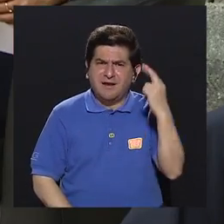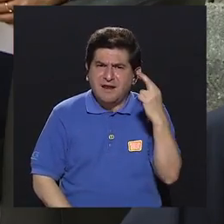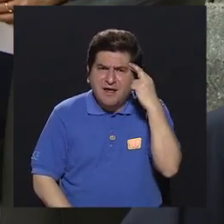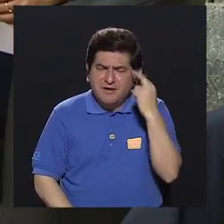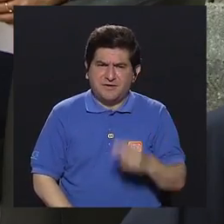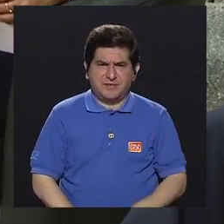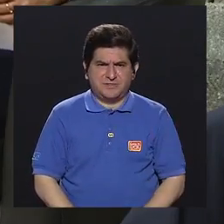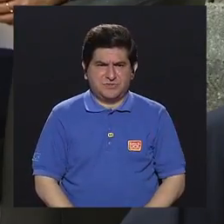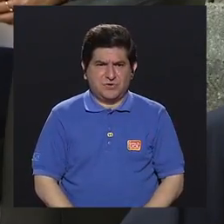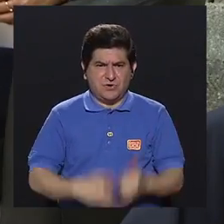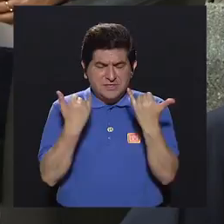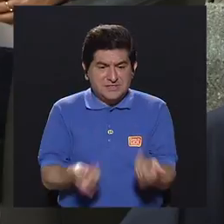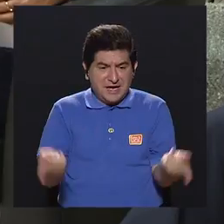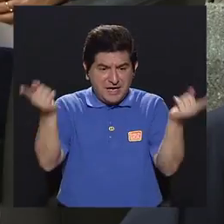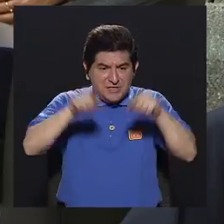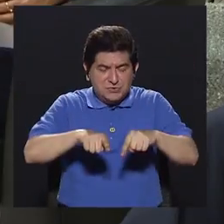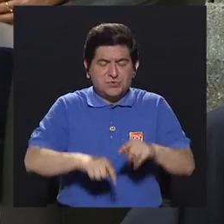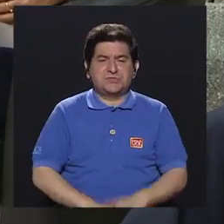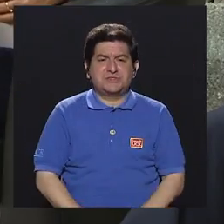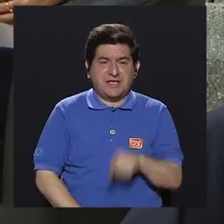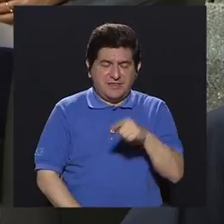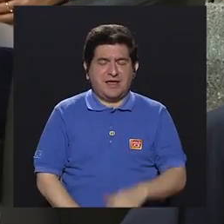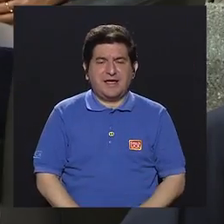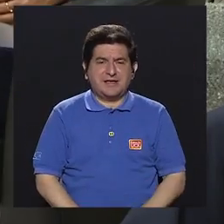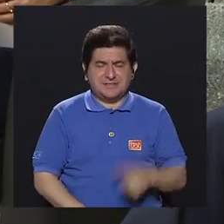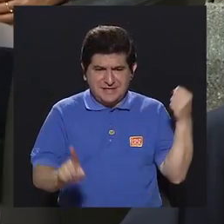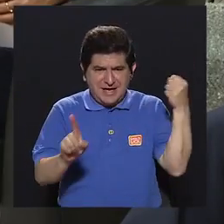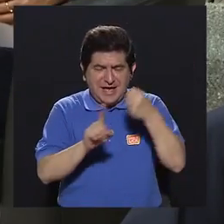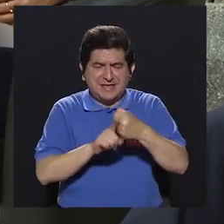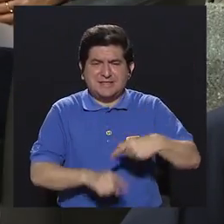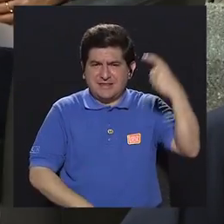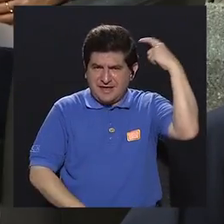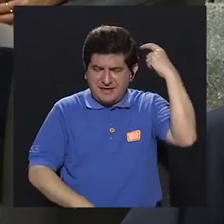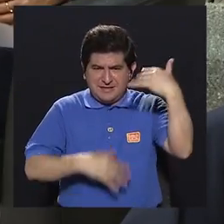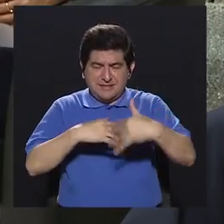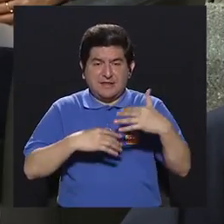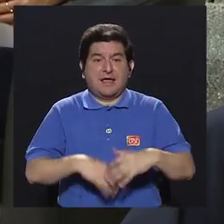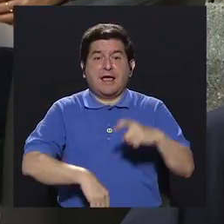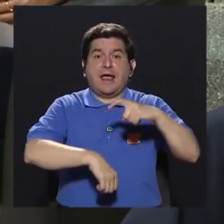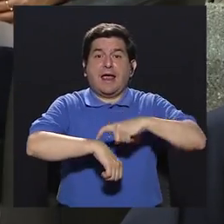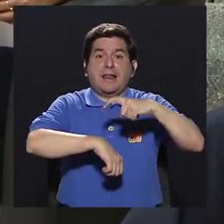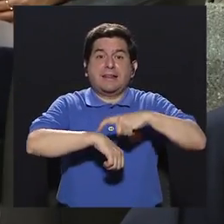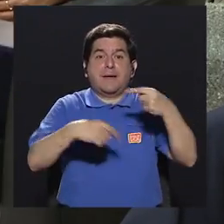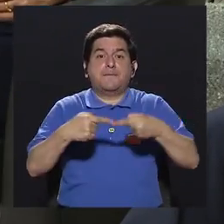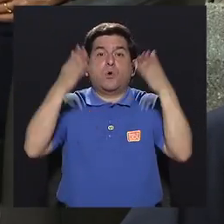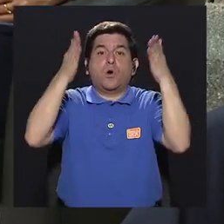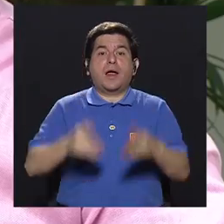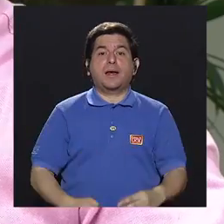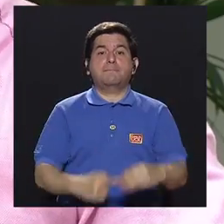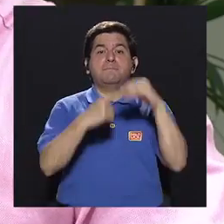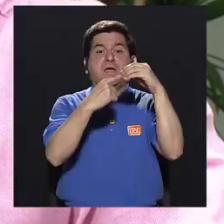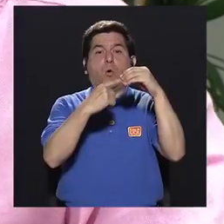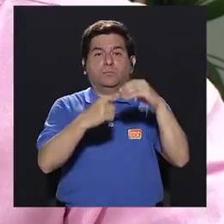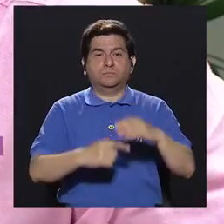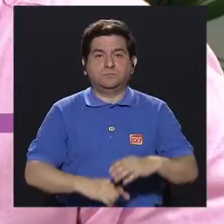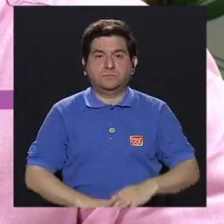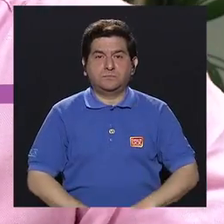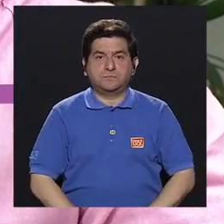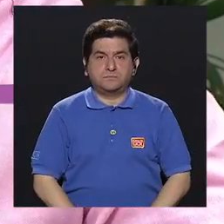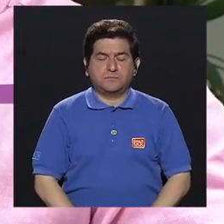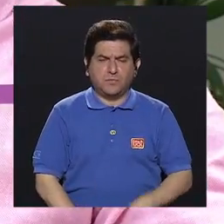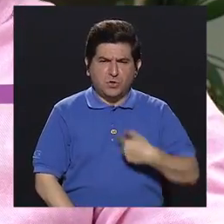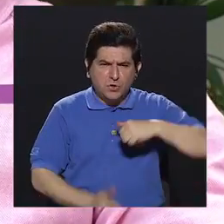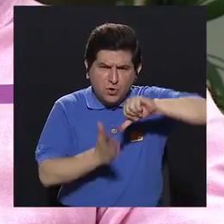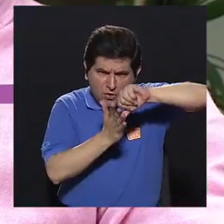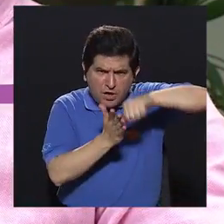Porque nuestro tiempo, una vez que sucede el accidente cerebrovascular, el tiempo es nuestro mayor enemigo. Claro. Yo quería tal vez en